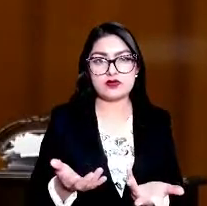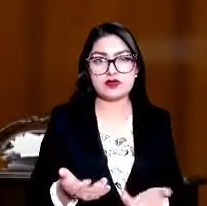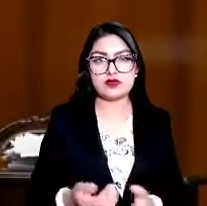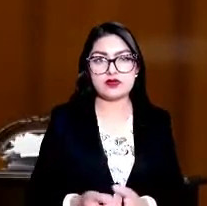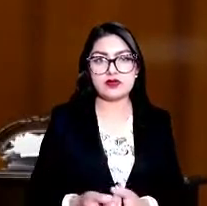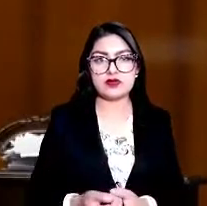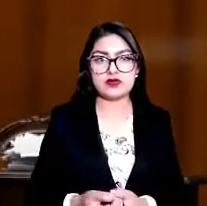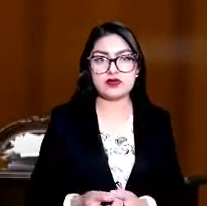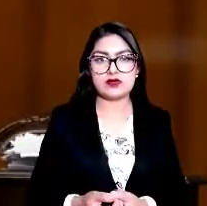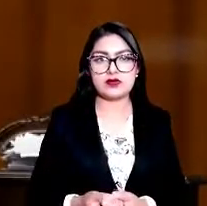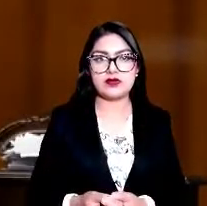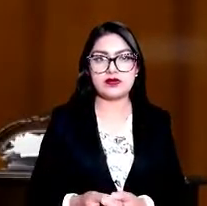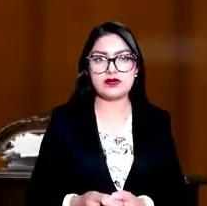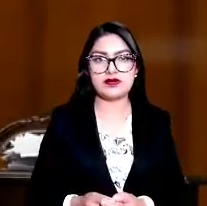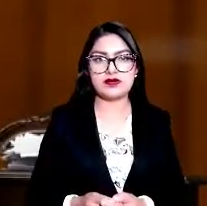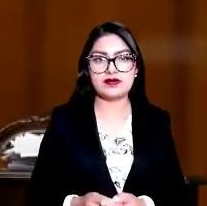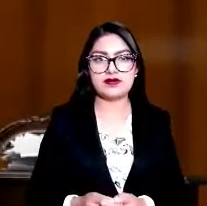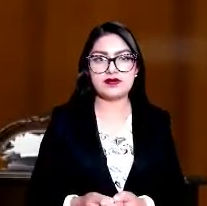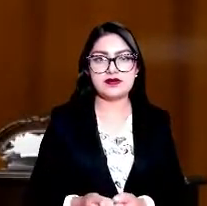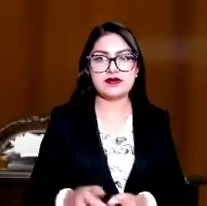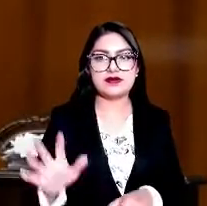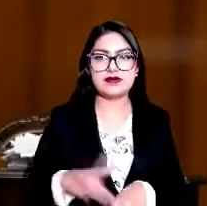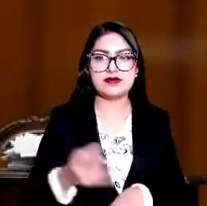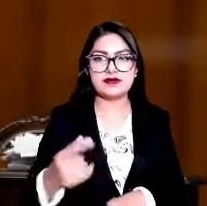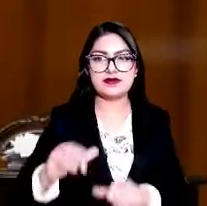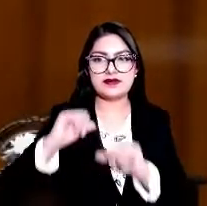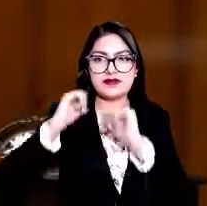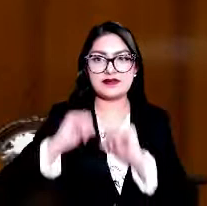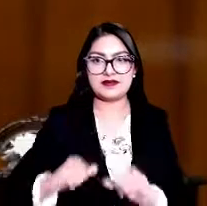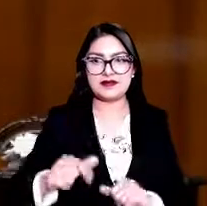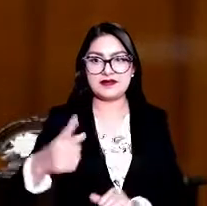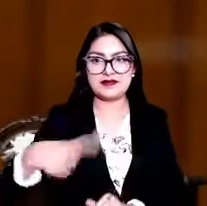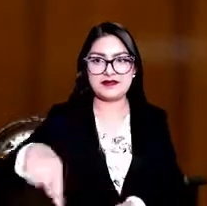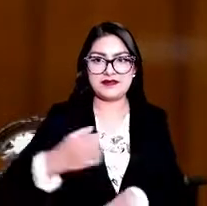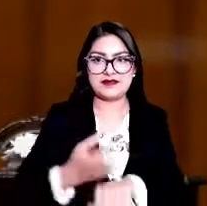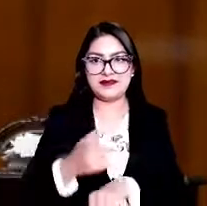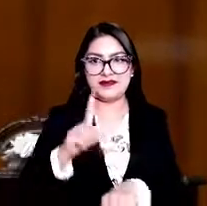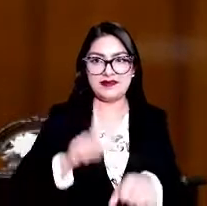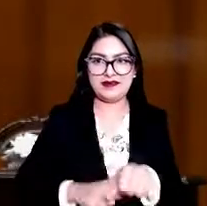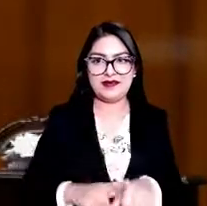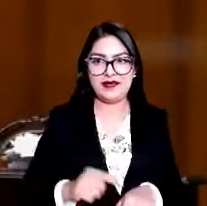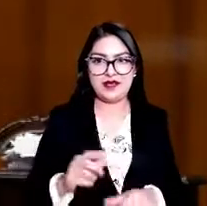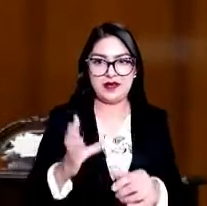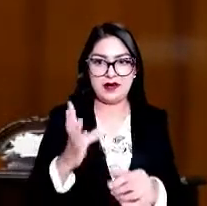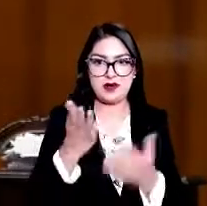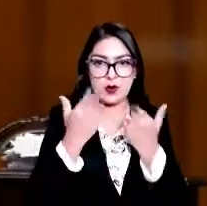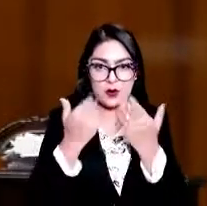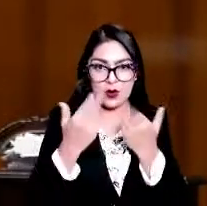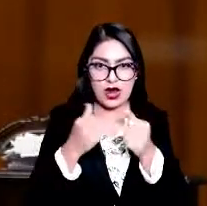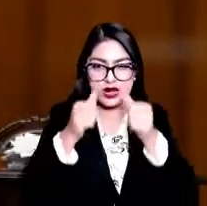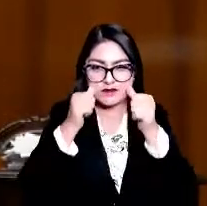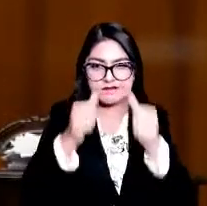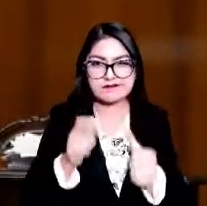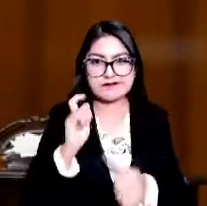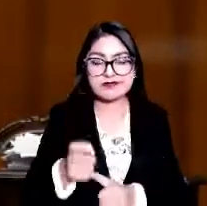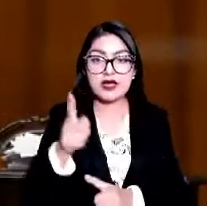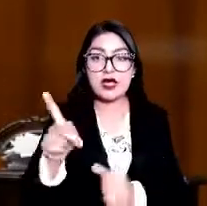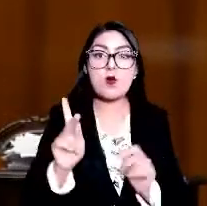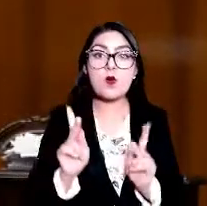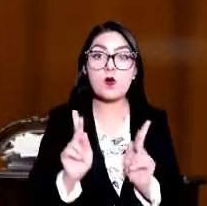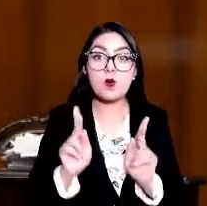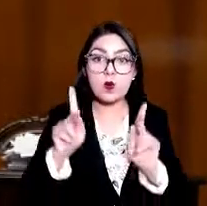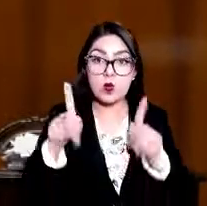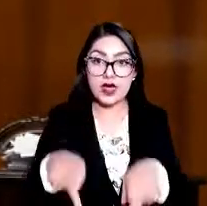cotidianidad, porque las autoridades estatales no han atendido los daños del puente número 2